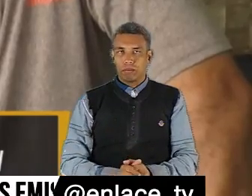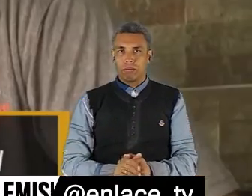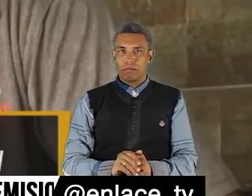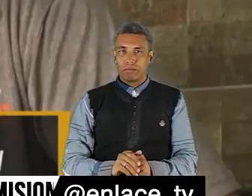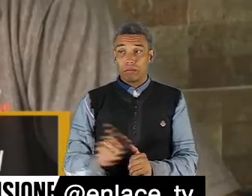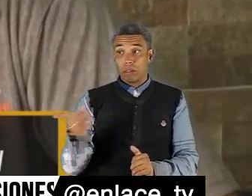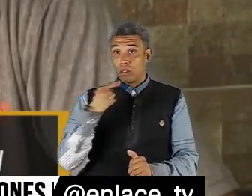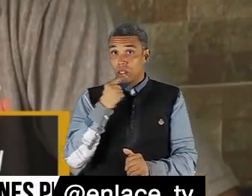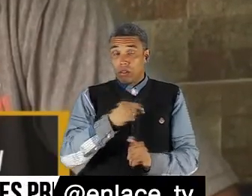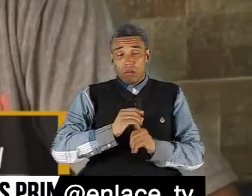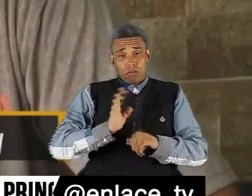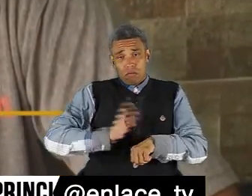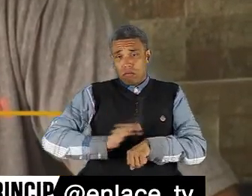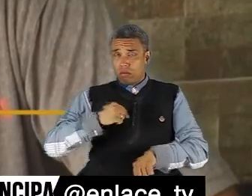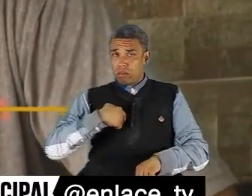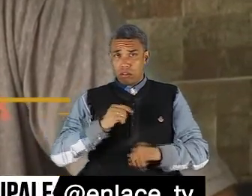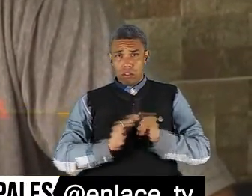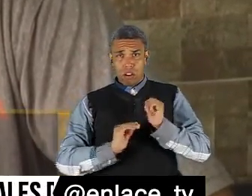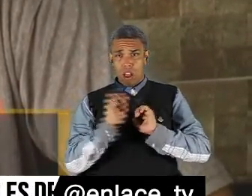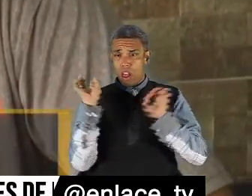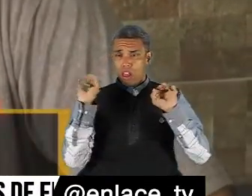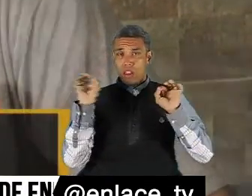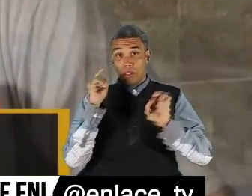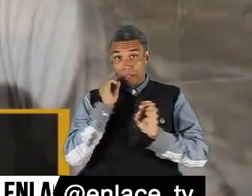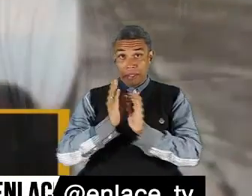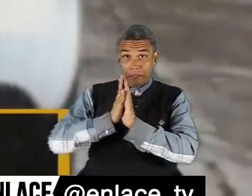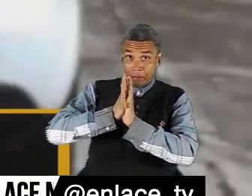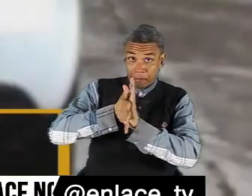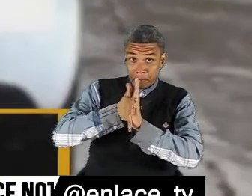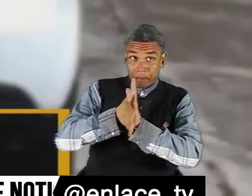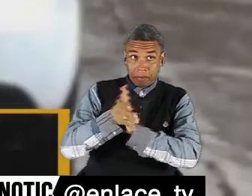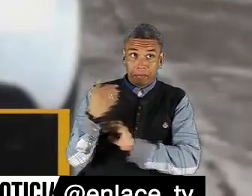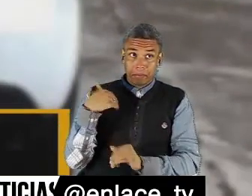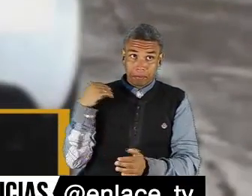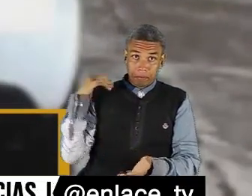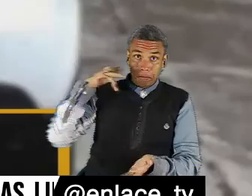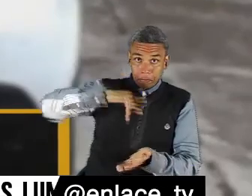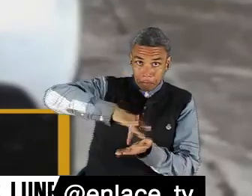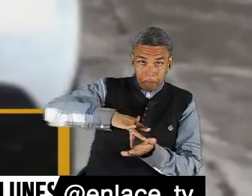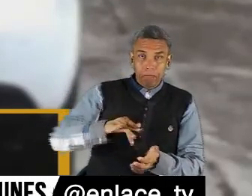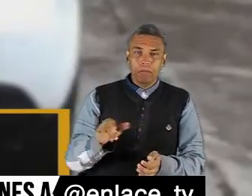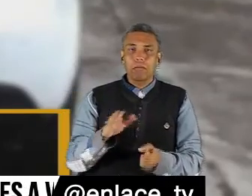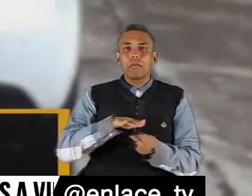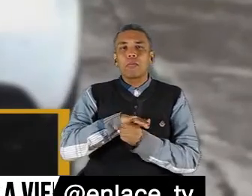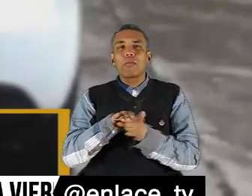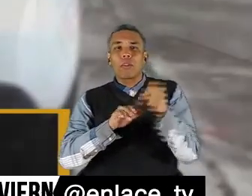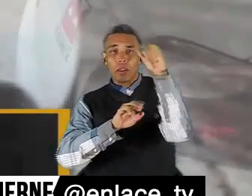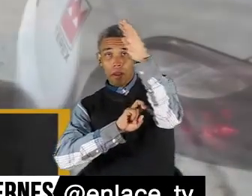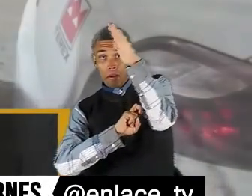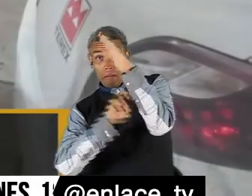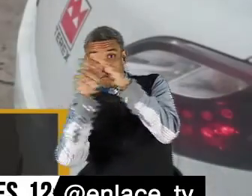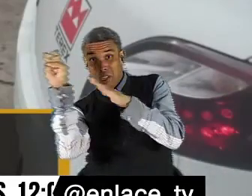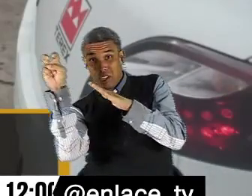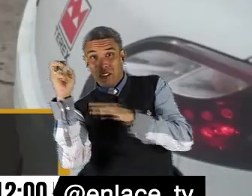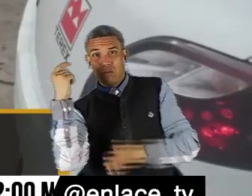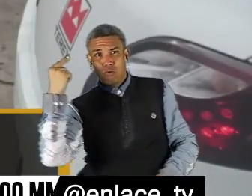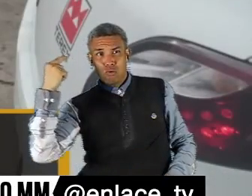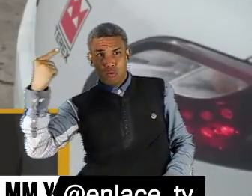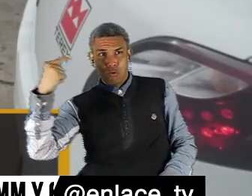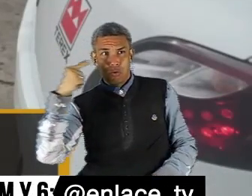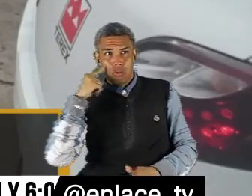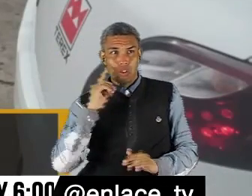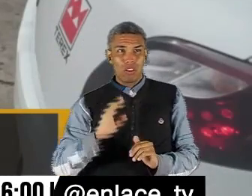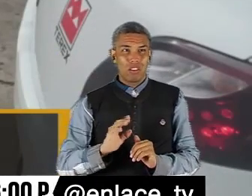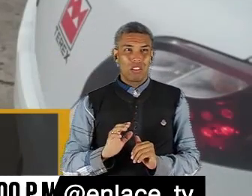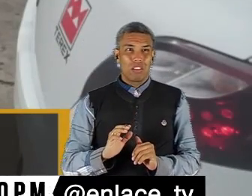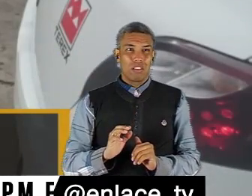Enlace Televisión con el objetivo de aclarar lo ocurrido el pasado lunes 14 de junio en el barrio Villarelis 1. Menciona que los hechos no ocurrieron